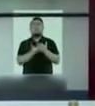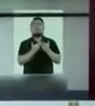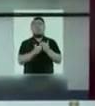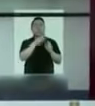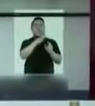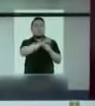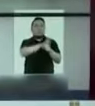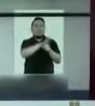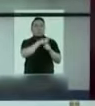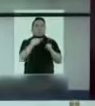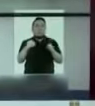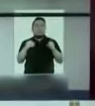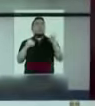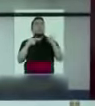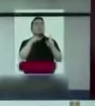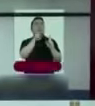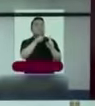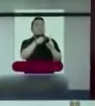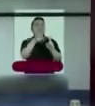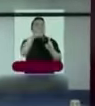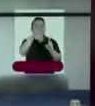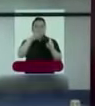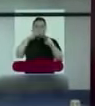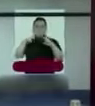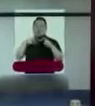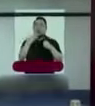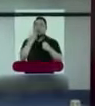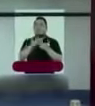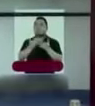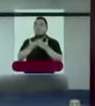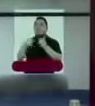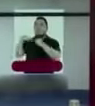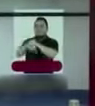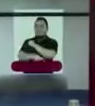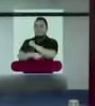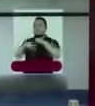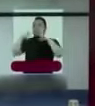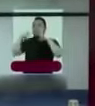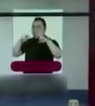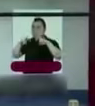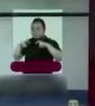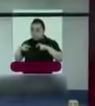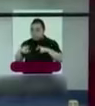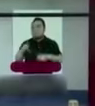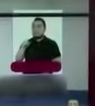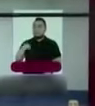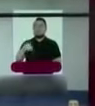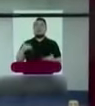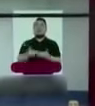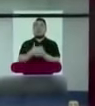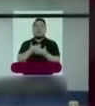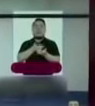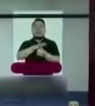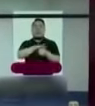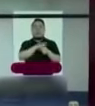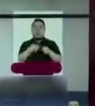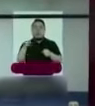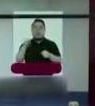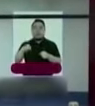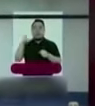Si no vas a regresar a la cuarentena, ¿cuál es la razón por la cual cualquier ciudadano peruano tiene que estar en la calle a las 11 de la